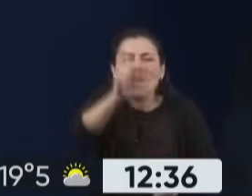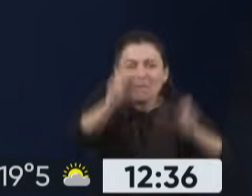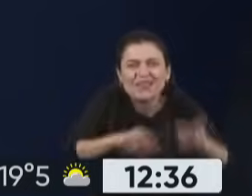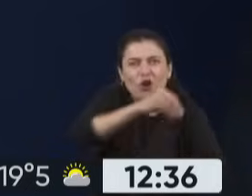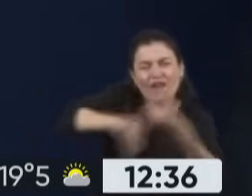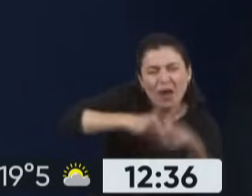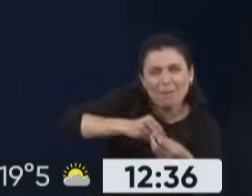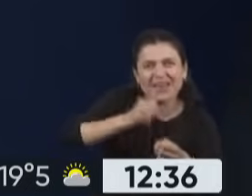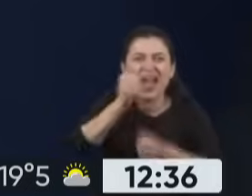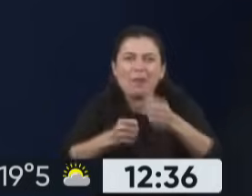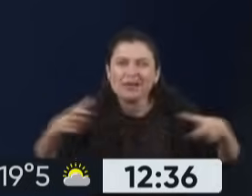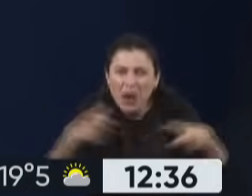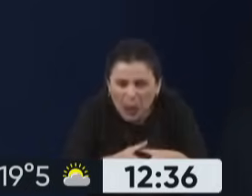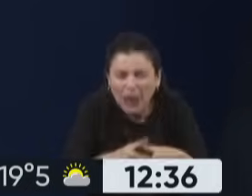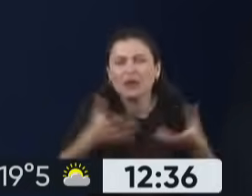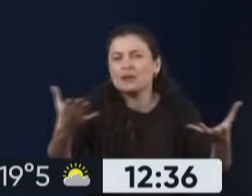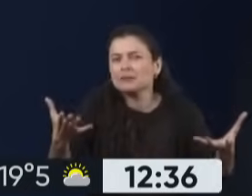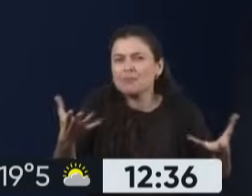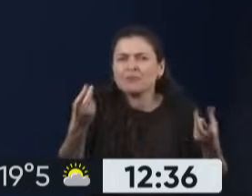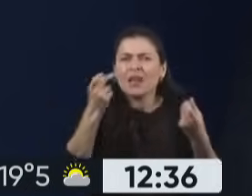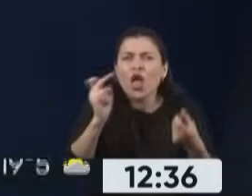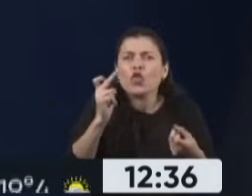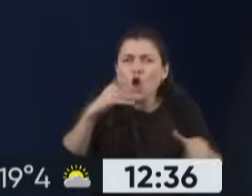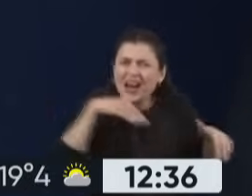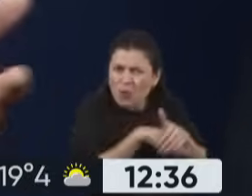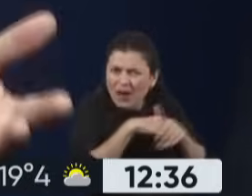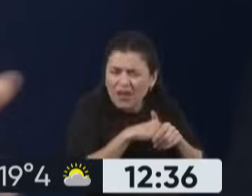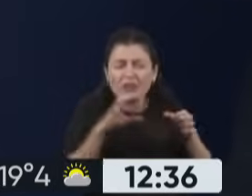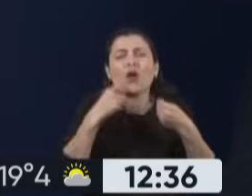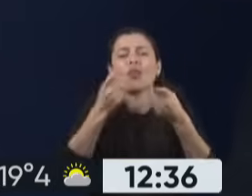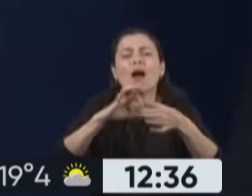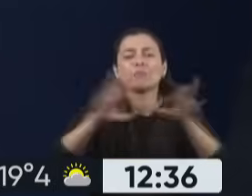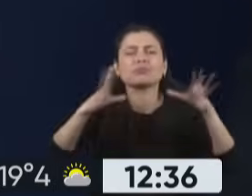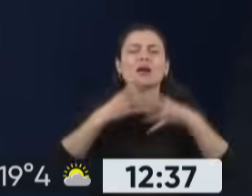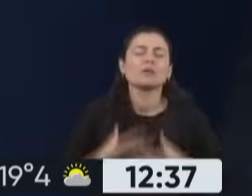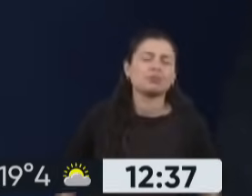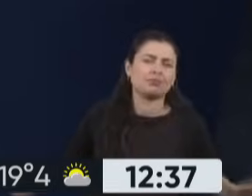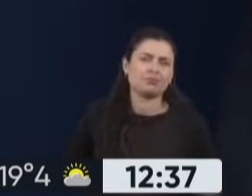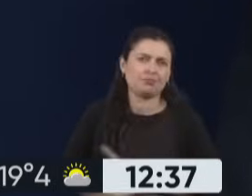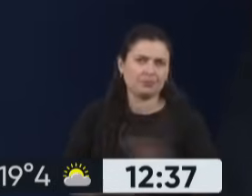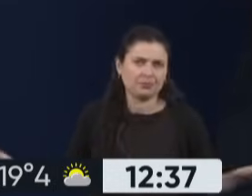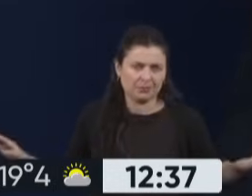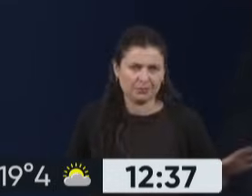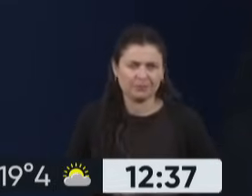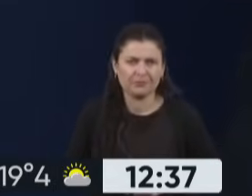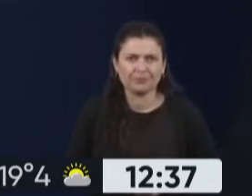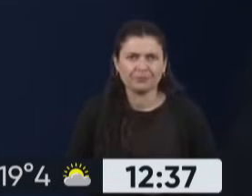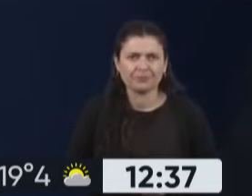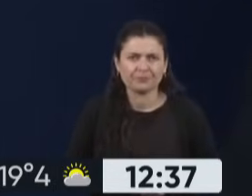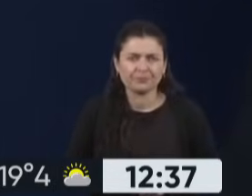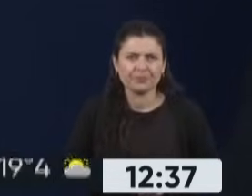para las pymes. De vuelta, esto vas a ver, seguramente va a haber